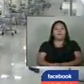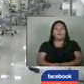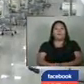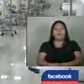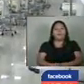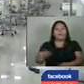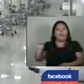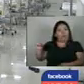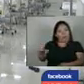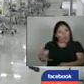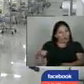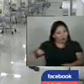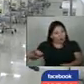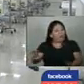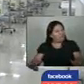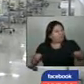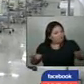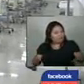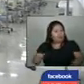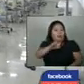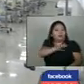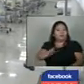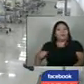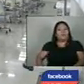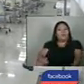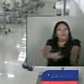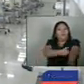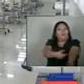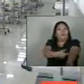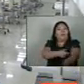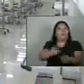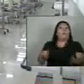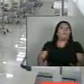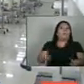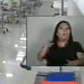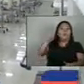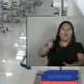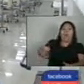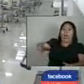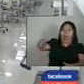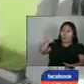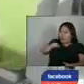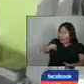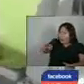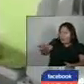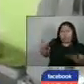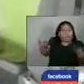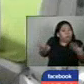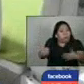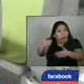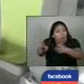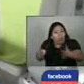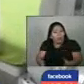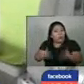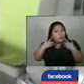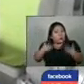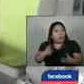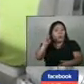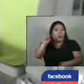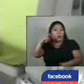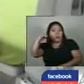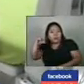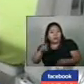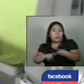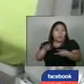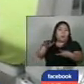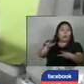Este es el hospital El Salvador. Las camas que durante más de un año se utilizaron como unidad de hospitalización, cuidados